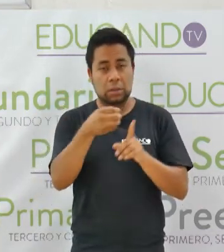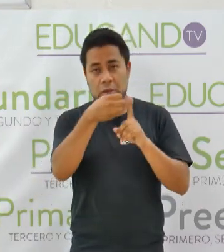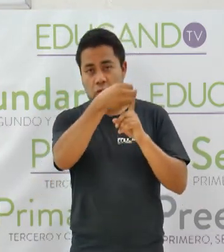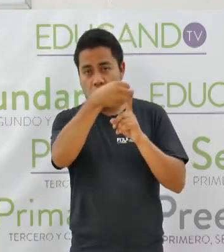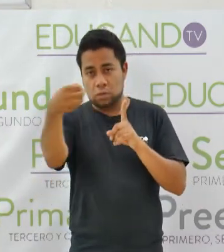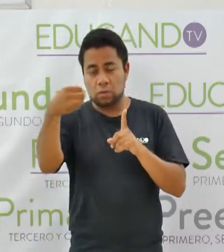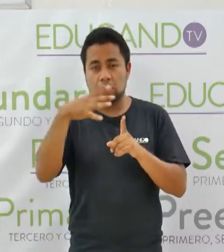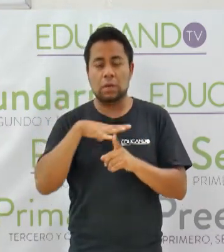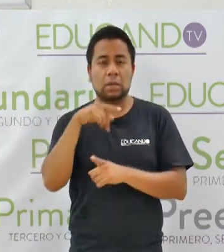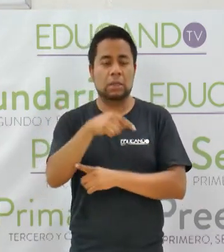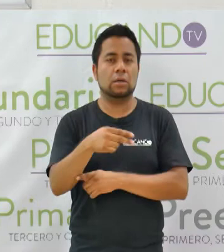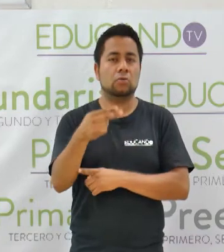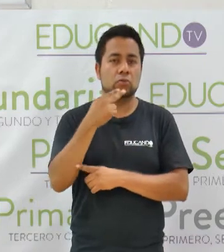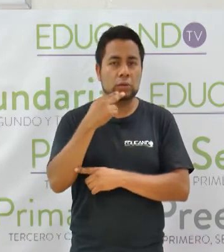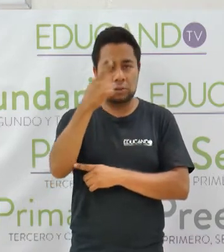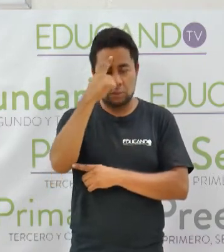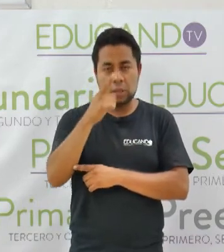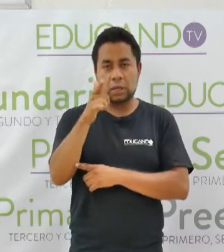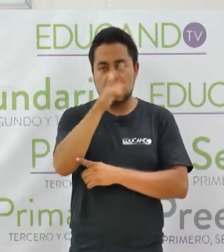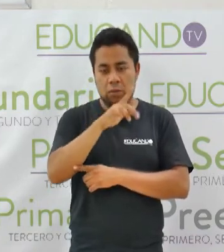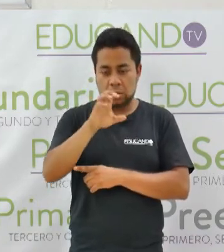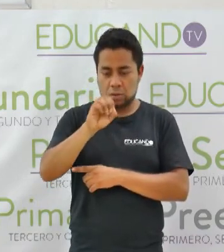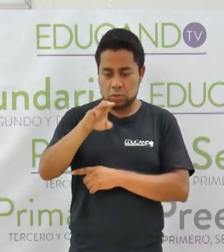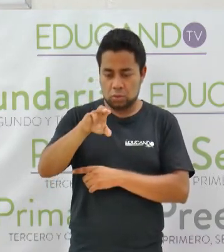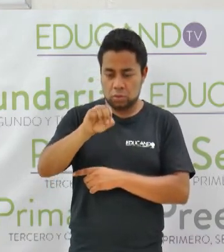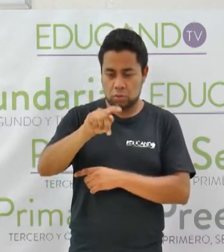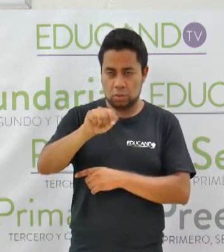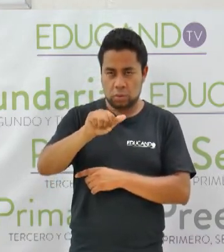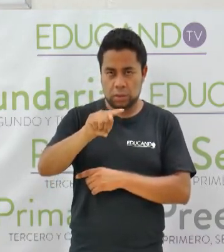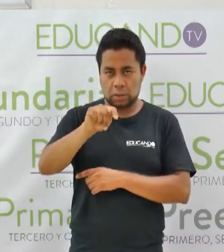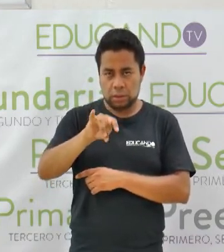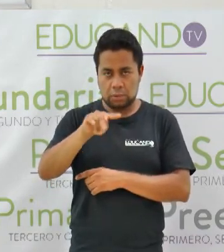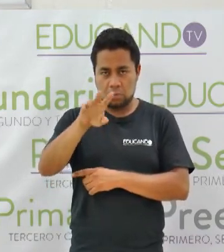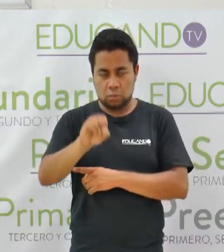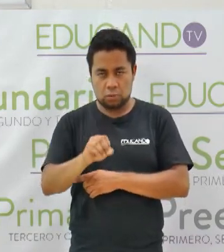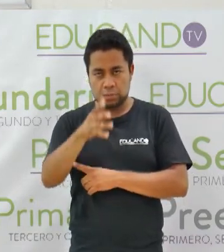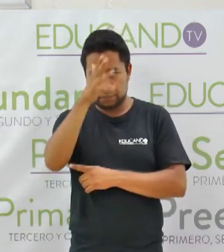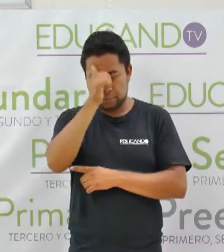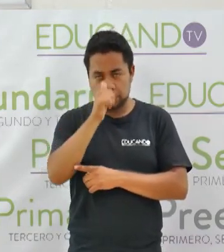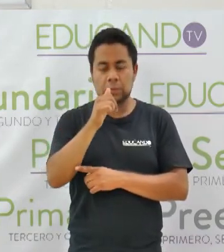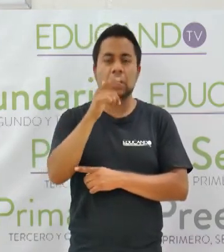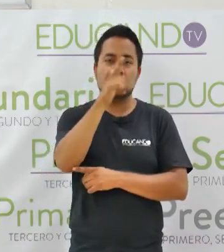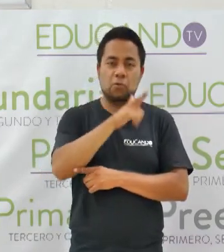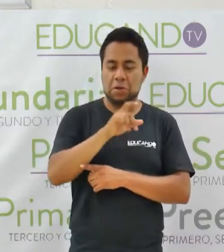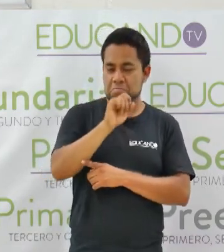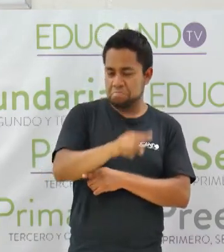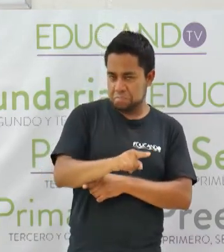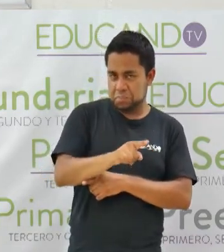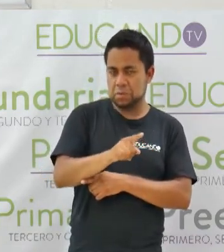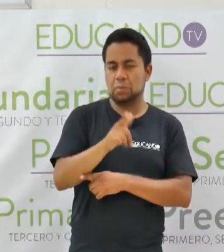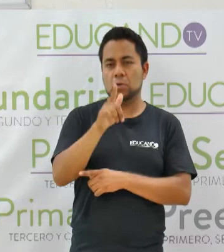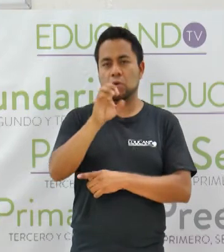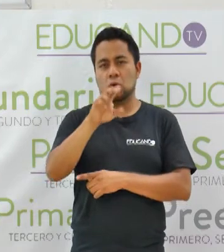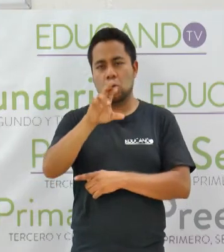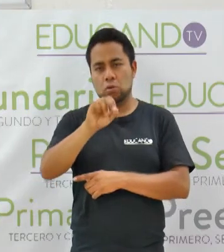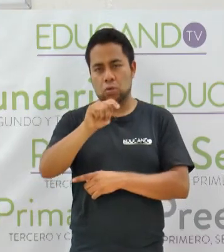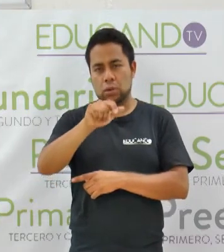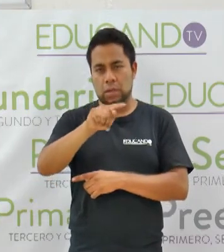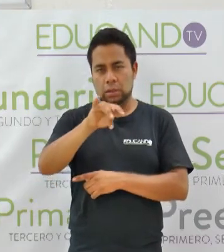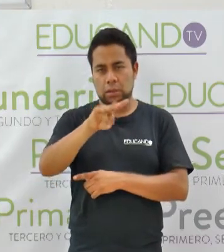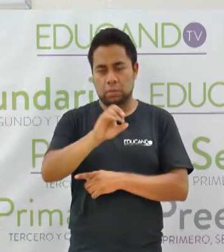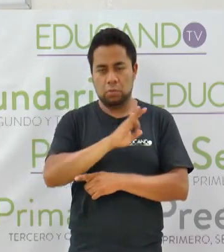esta oración estamos utilizando el lenguaje connotativo, ¿bien? El lenguaje connotativo que nos va a